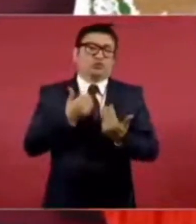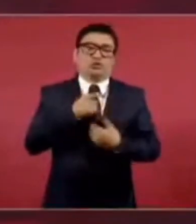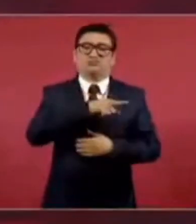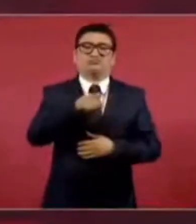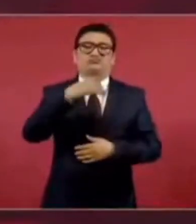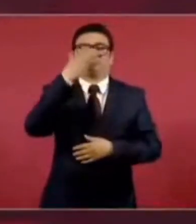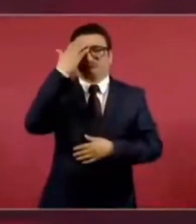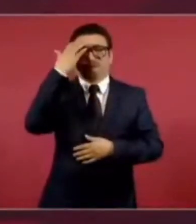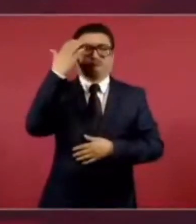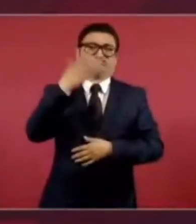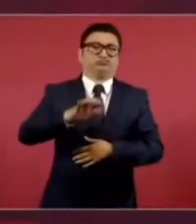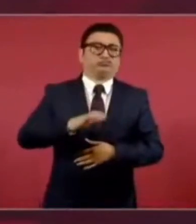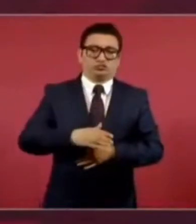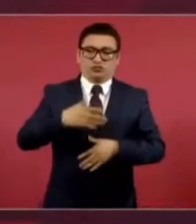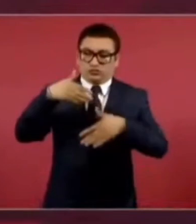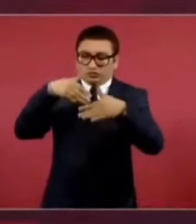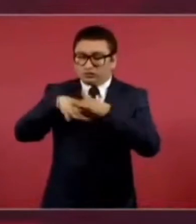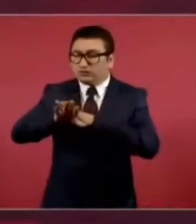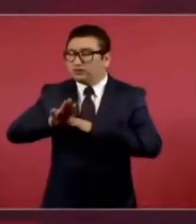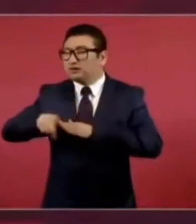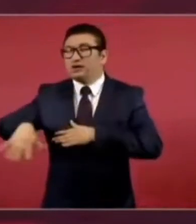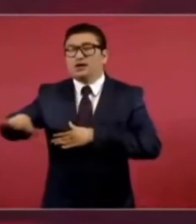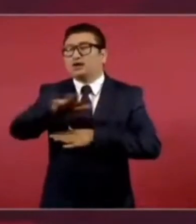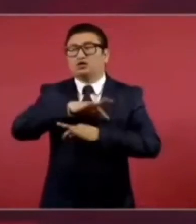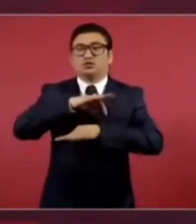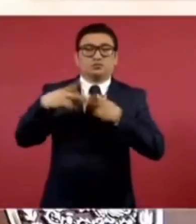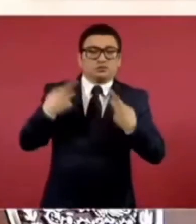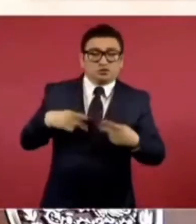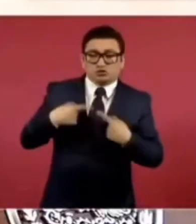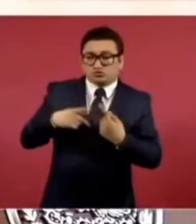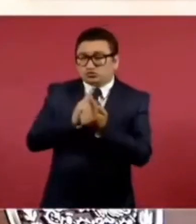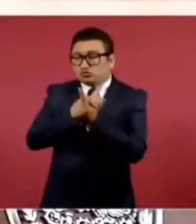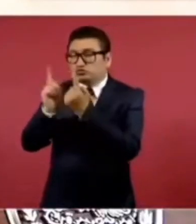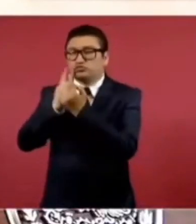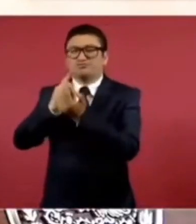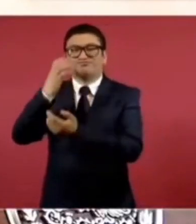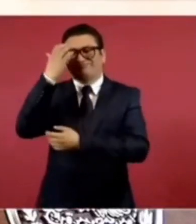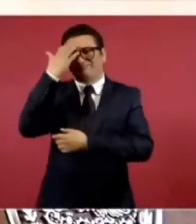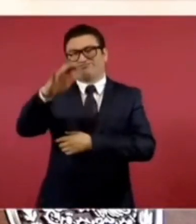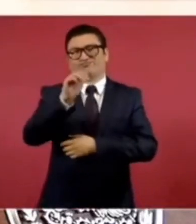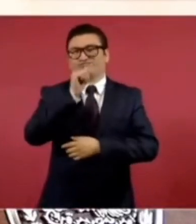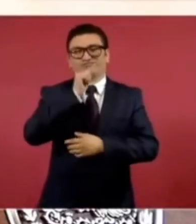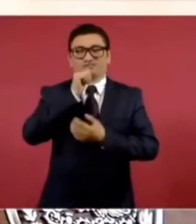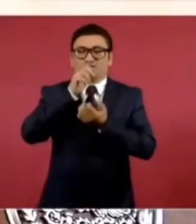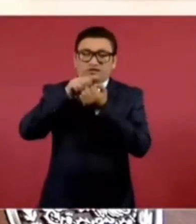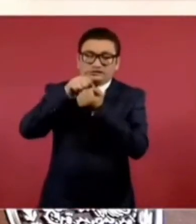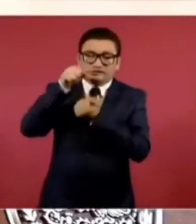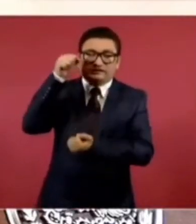cómo es la gente.